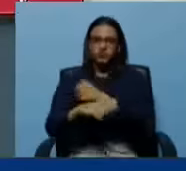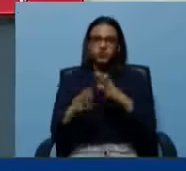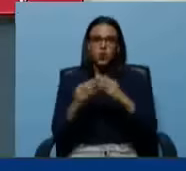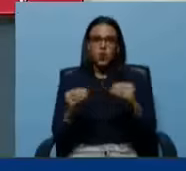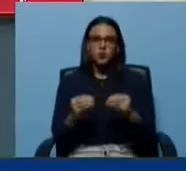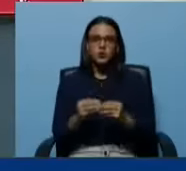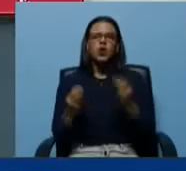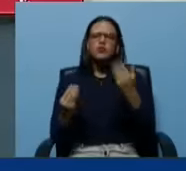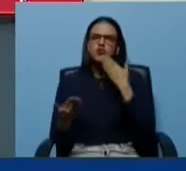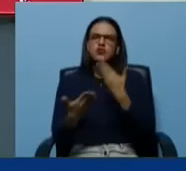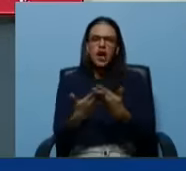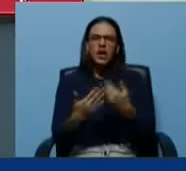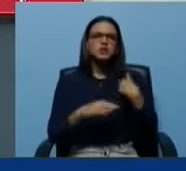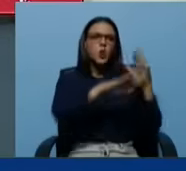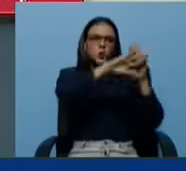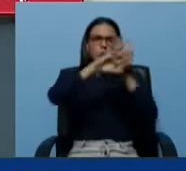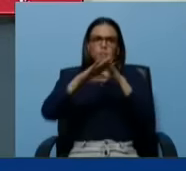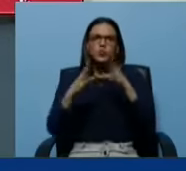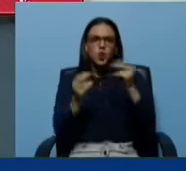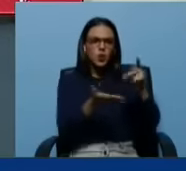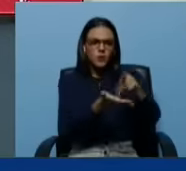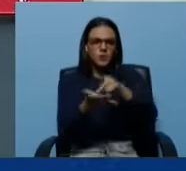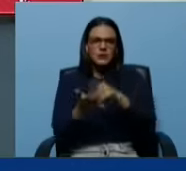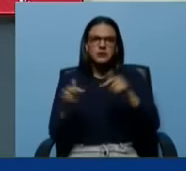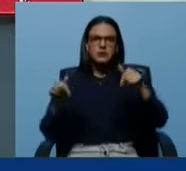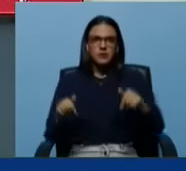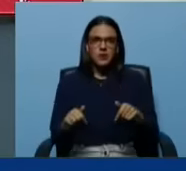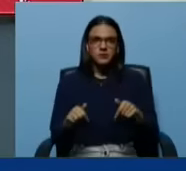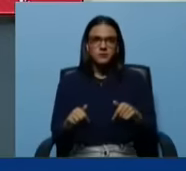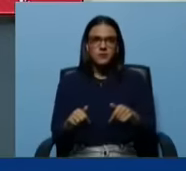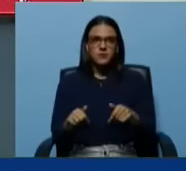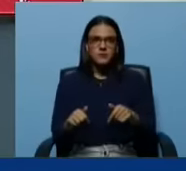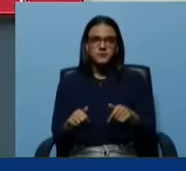Agradezco mucho la convocatoria de esta